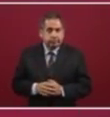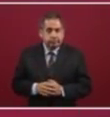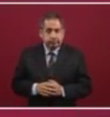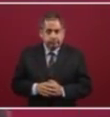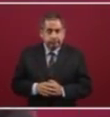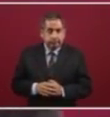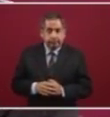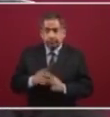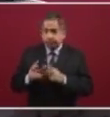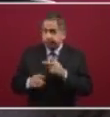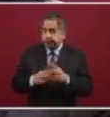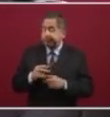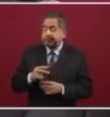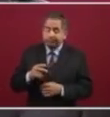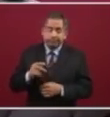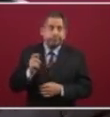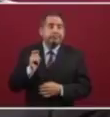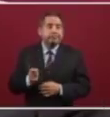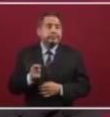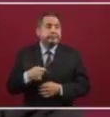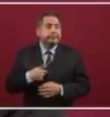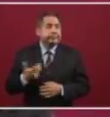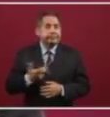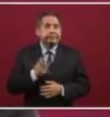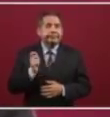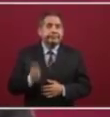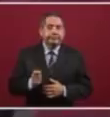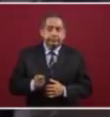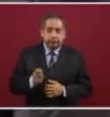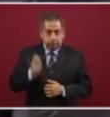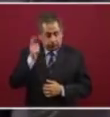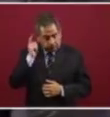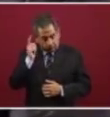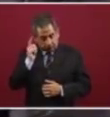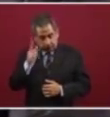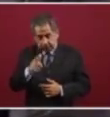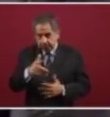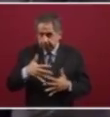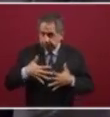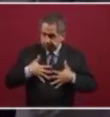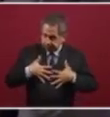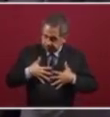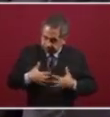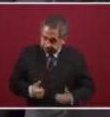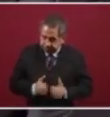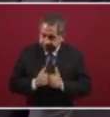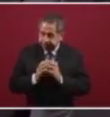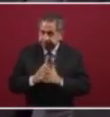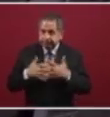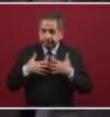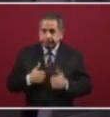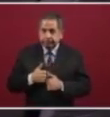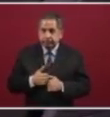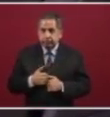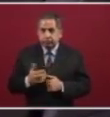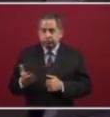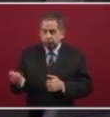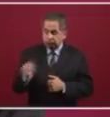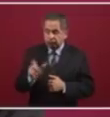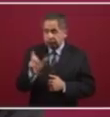a ver en la necesidad, y espero la comprensión de todos, de pedir